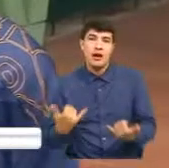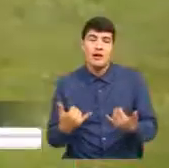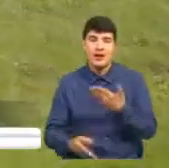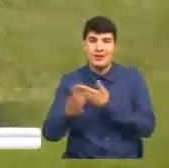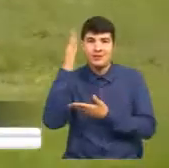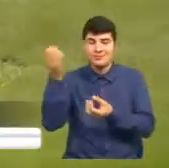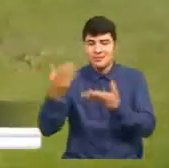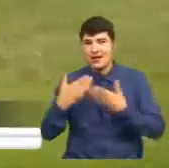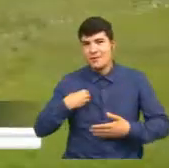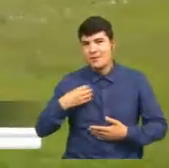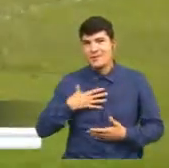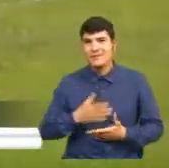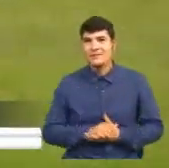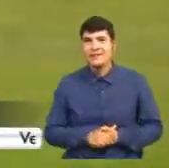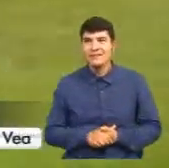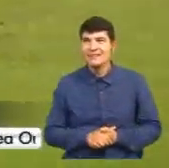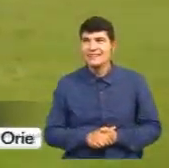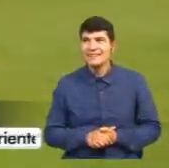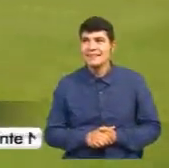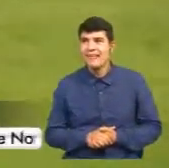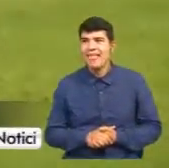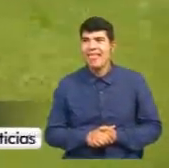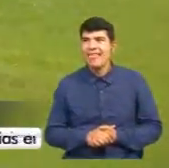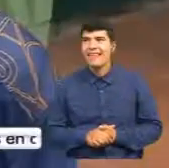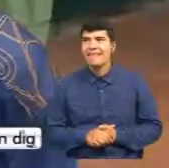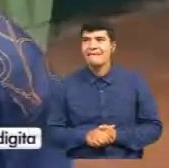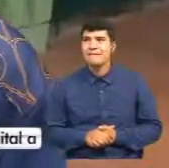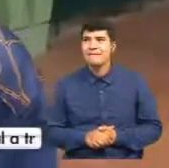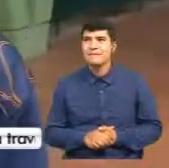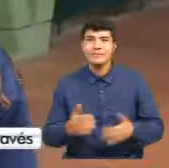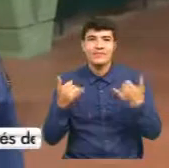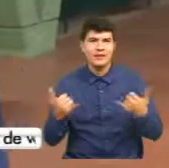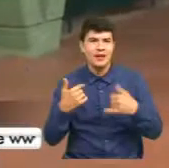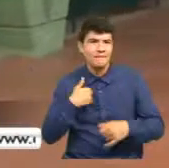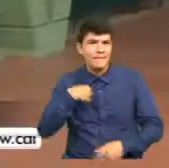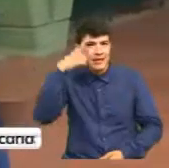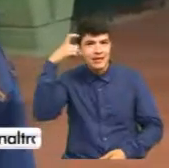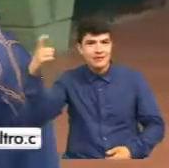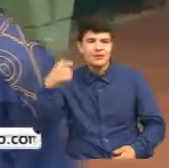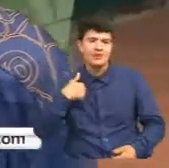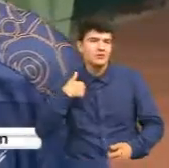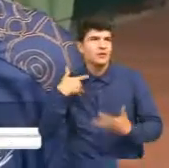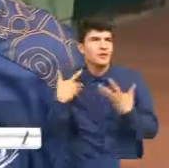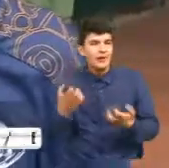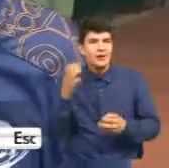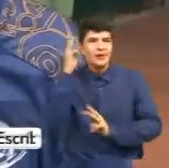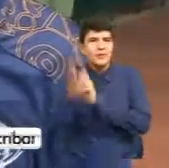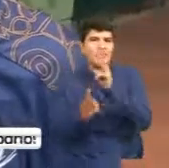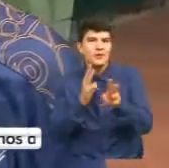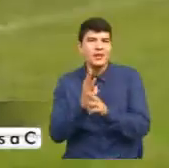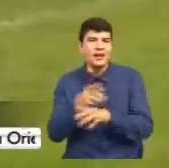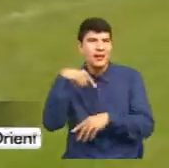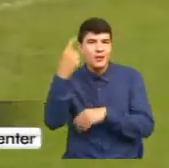y ya con estas elecciones para estar en la gran cita internacional ahorita de señales con el mundial del próximo año en